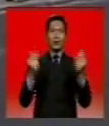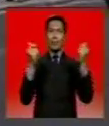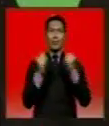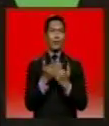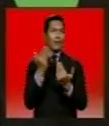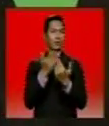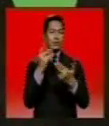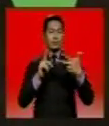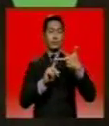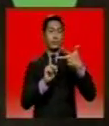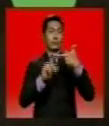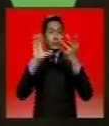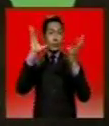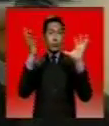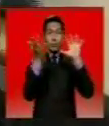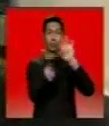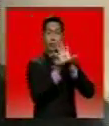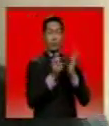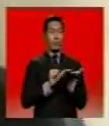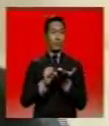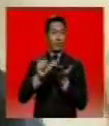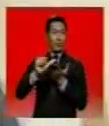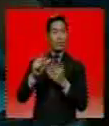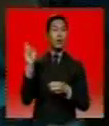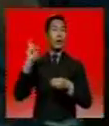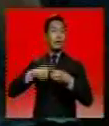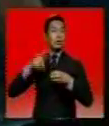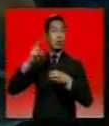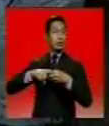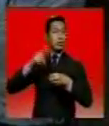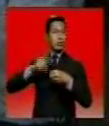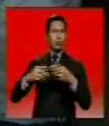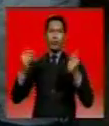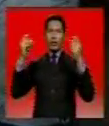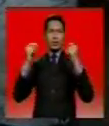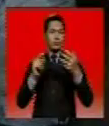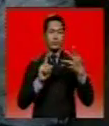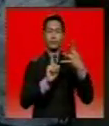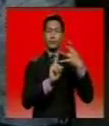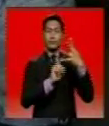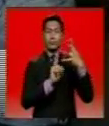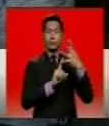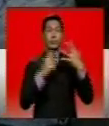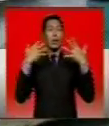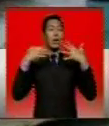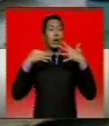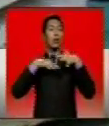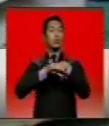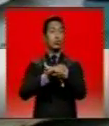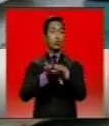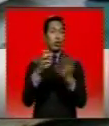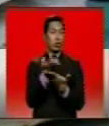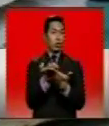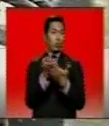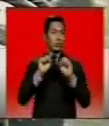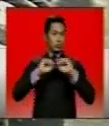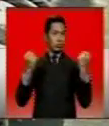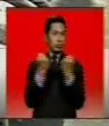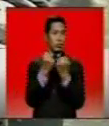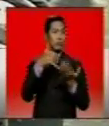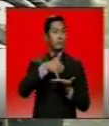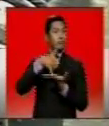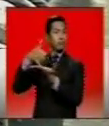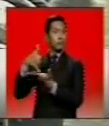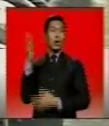del Ambiente por la solución de emisión de registros ambientales. El Ministerio de Inclusión Económica y Social obtuvo la distinción por el otorgamiento del bono